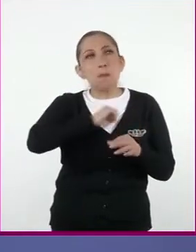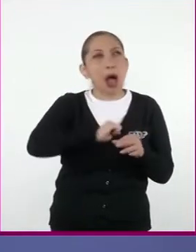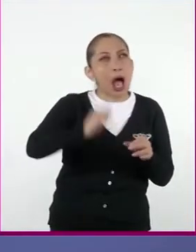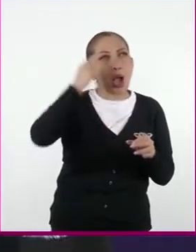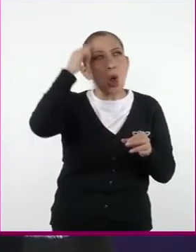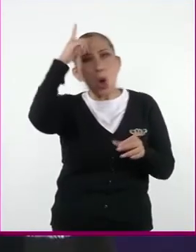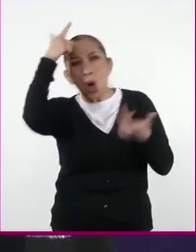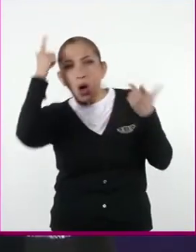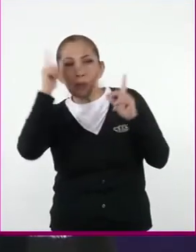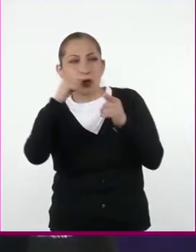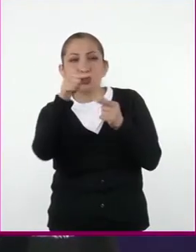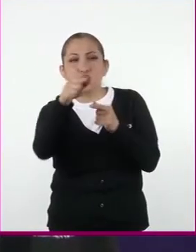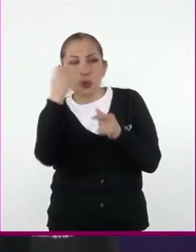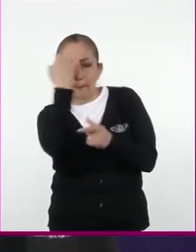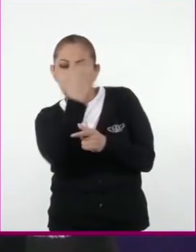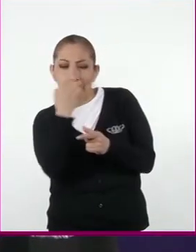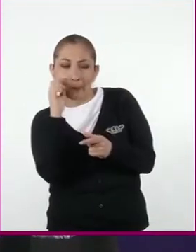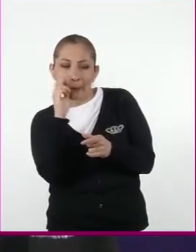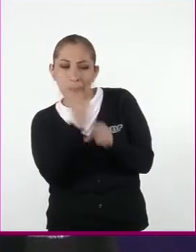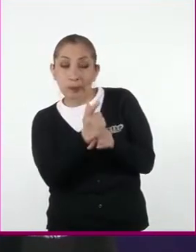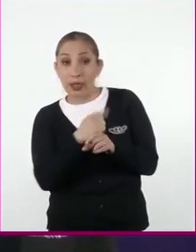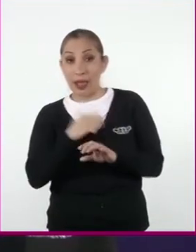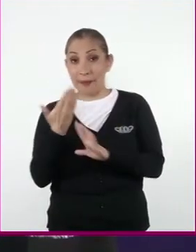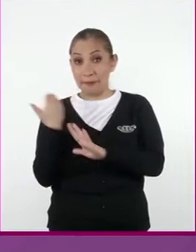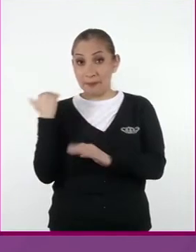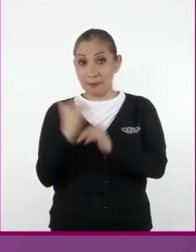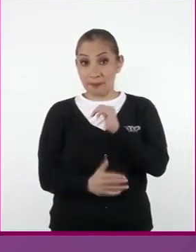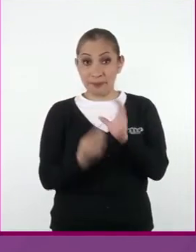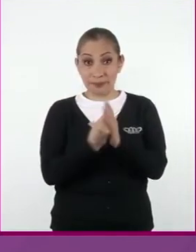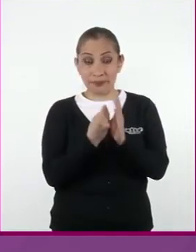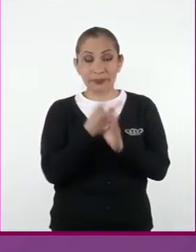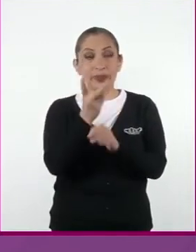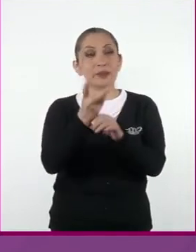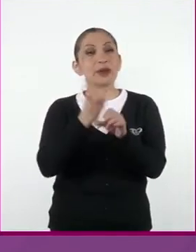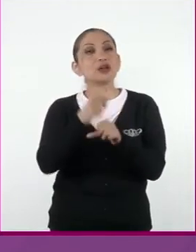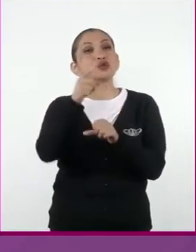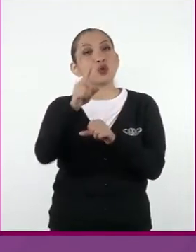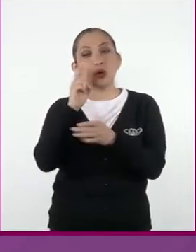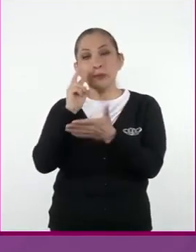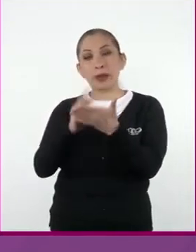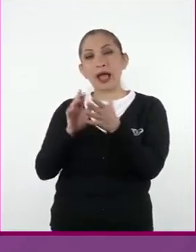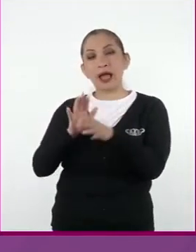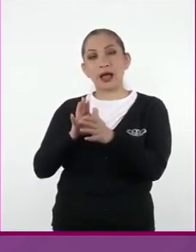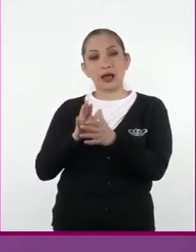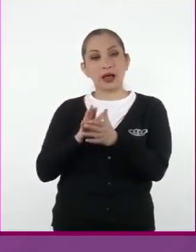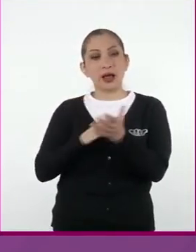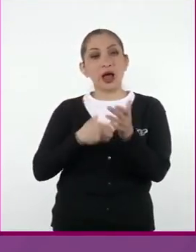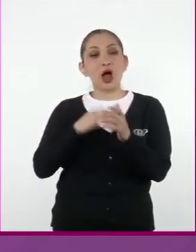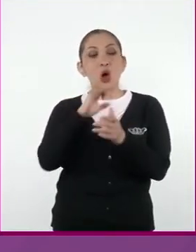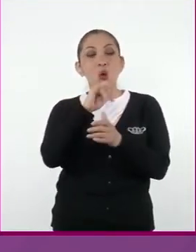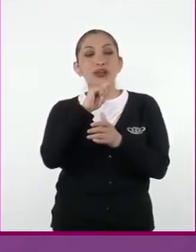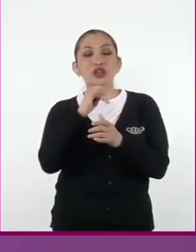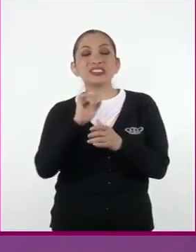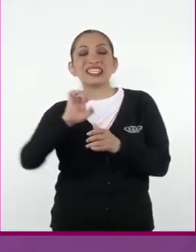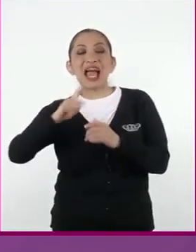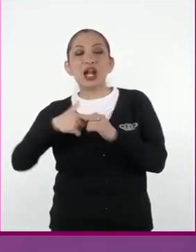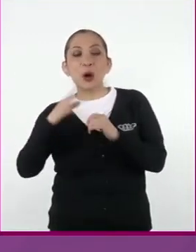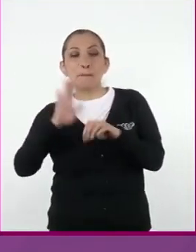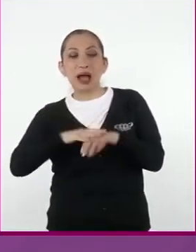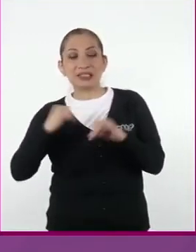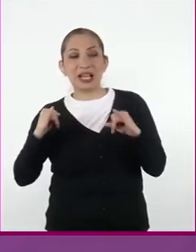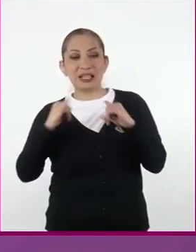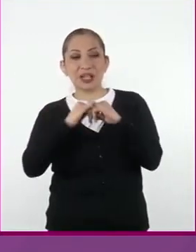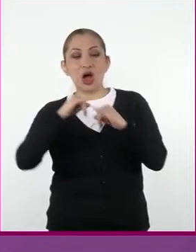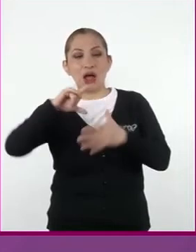perciban. Antes de terminar nuestra sesión de hoy, quiero invitarlos a que consulten la página Cuentos y algo más del